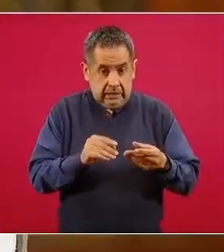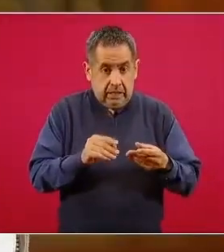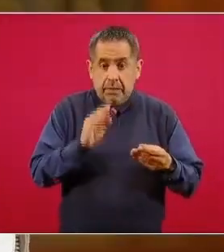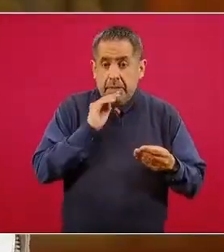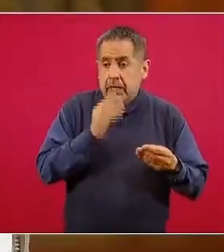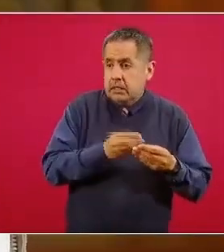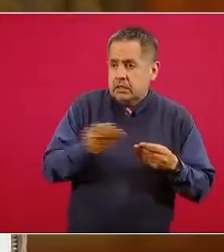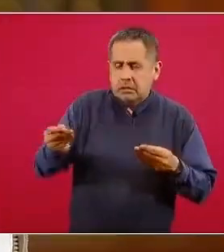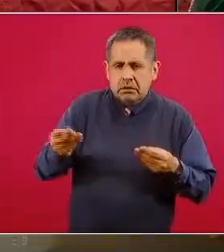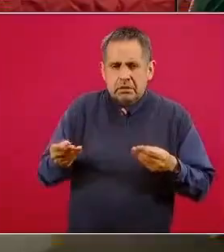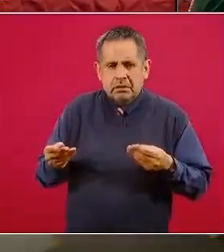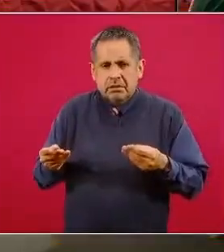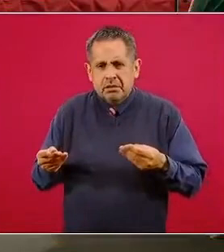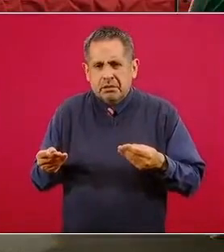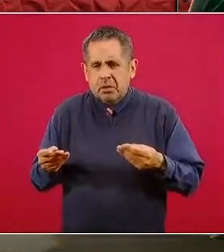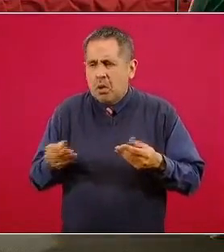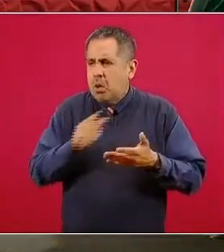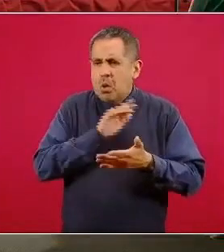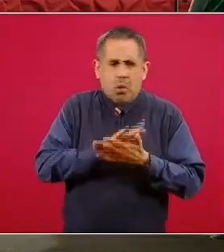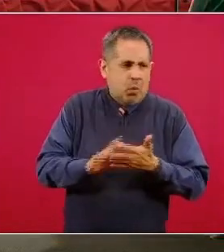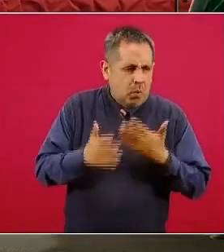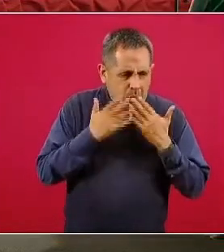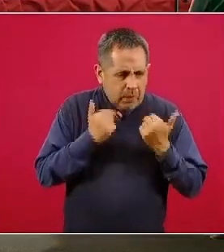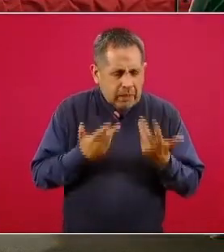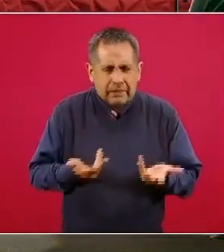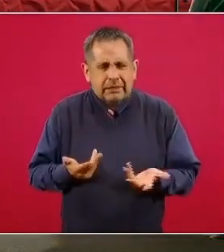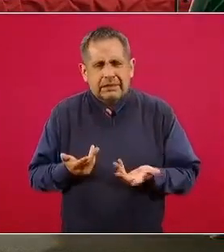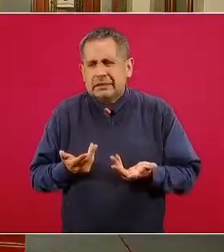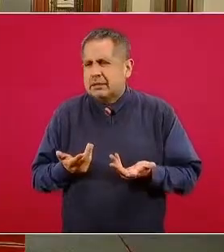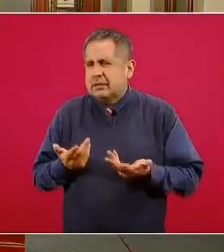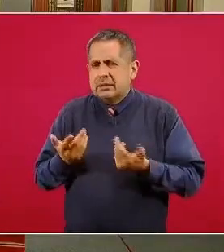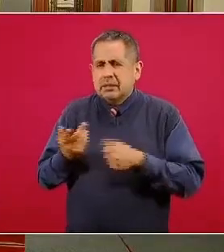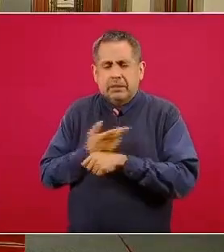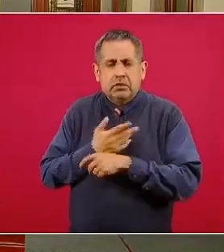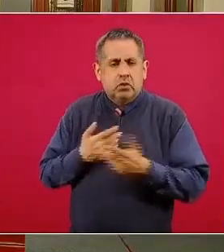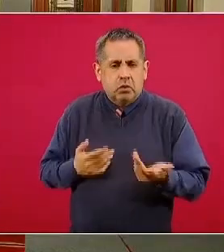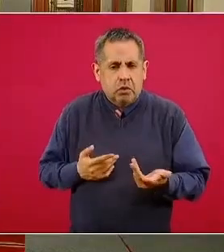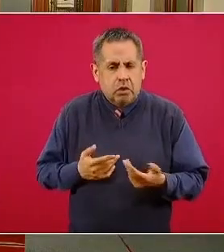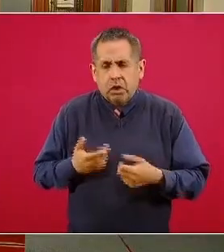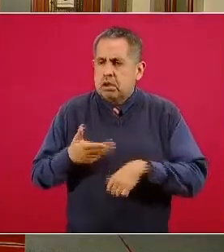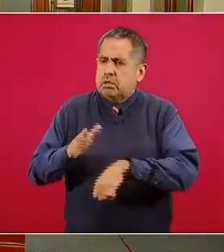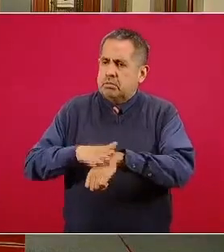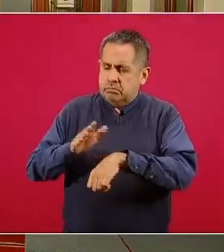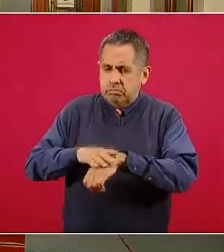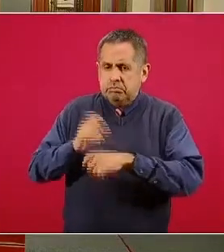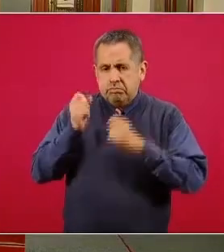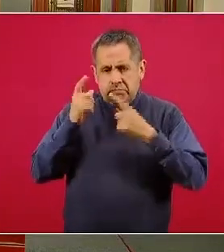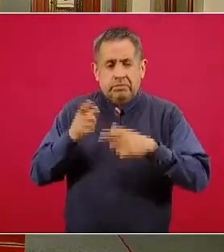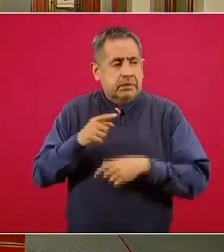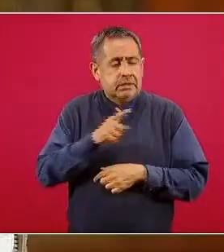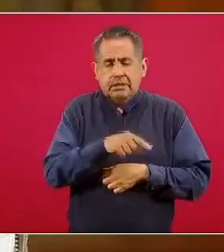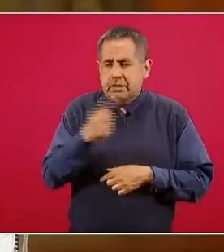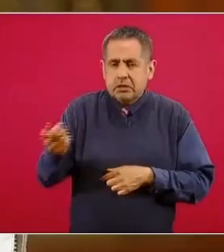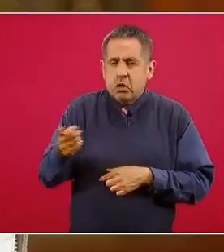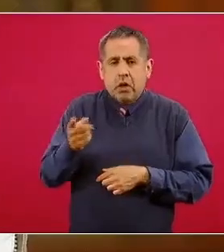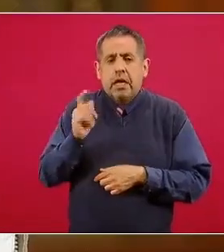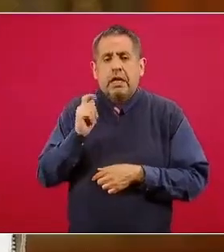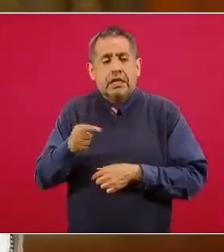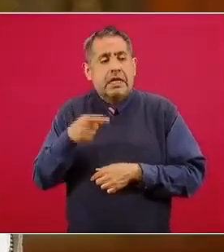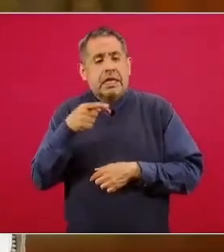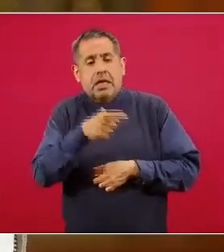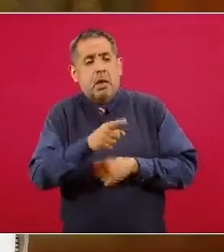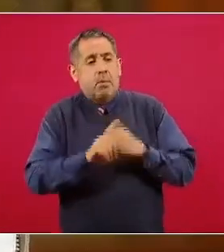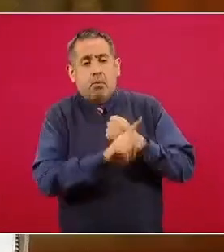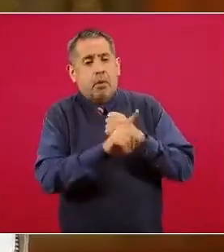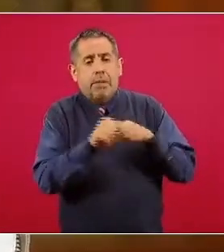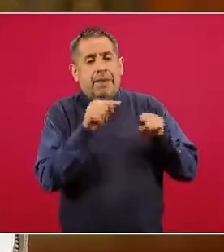mamás, aparecían unos desabastos terribles y ellos mismos, nosotros se lo reconocemos, les aclararon que era información de ellos,